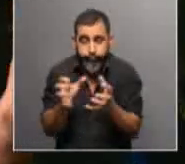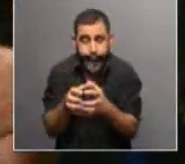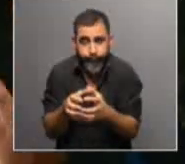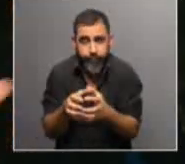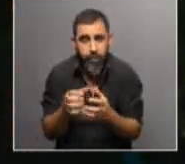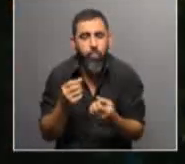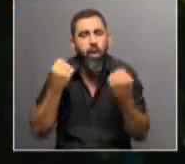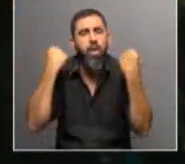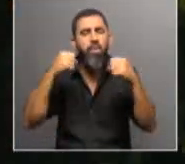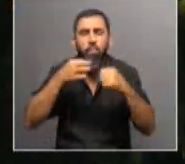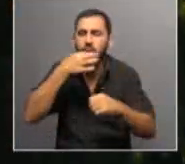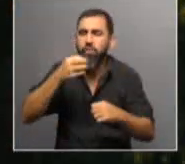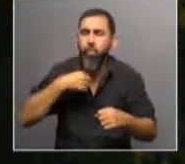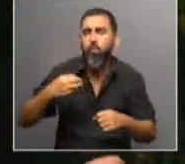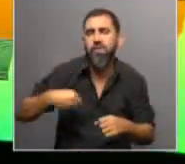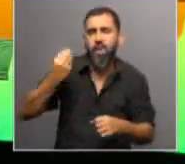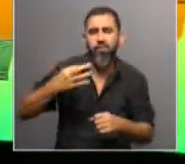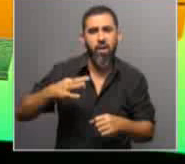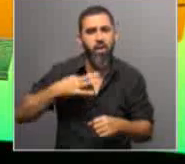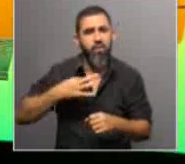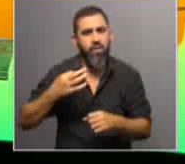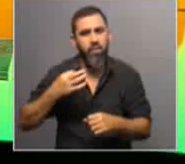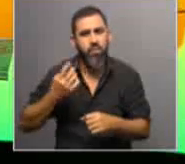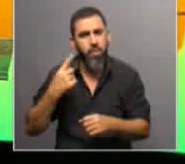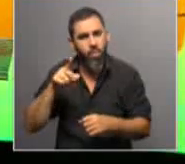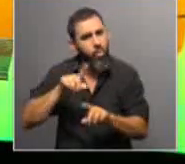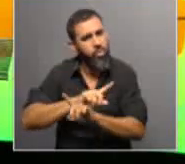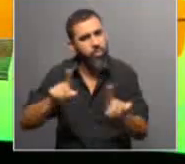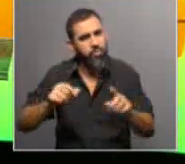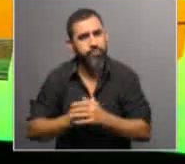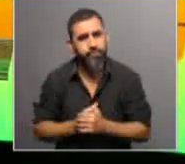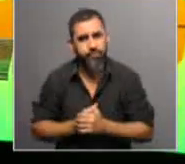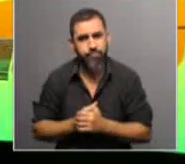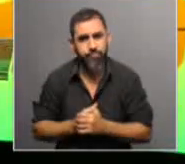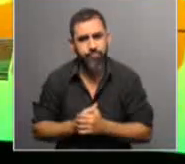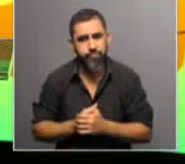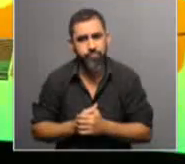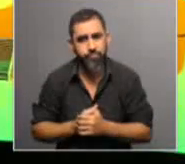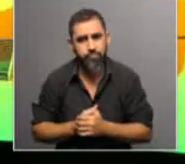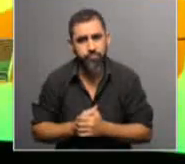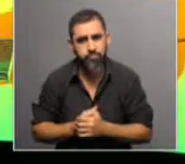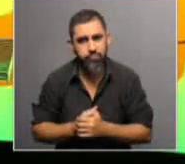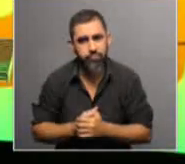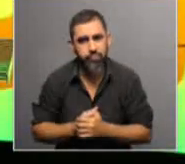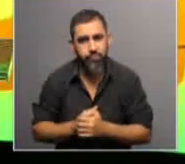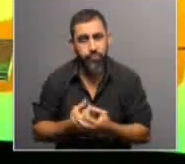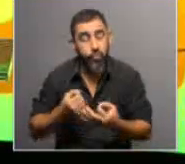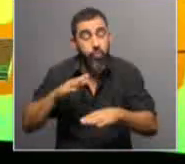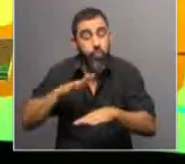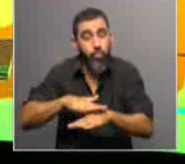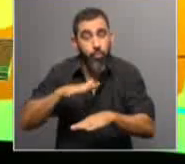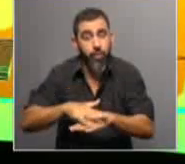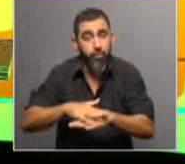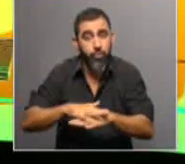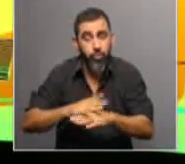muchos deportistas dicen que el deporte los salva. Sí, de eso, pero vos en ese caso no te estaba pasando. No, porque en ese momento yo me salgo